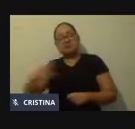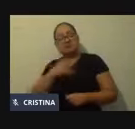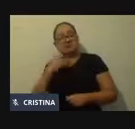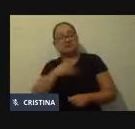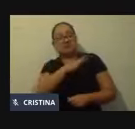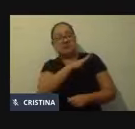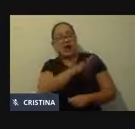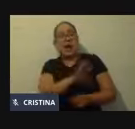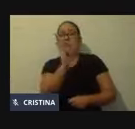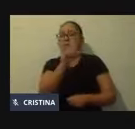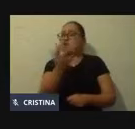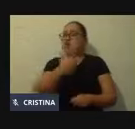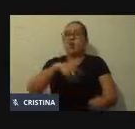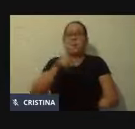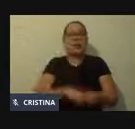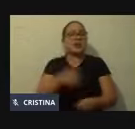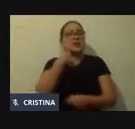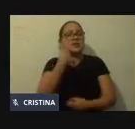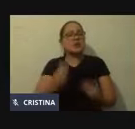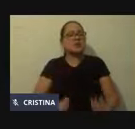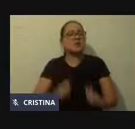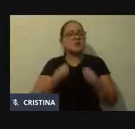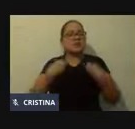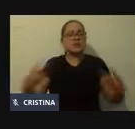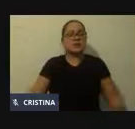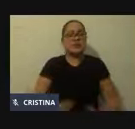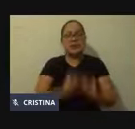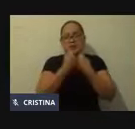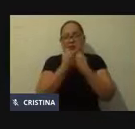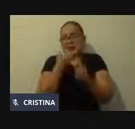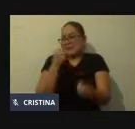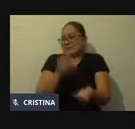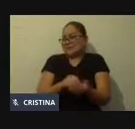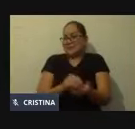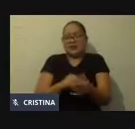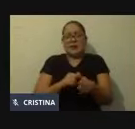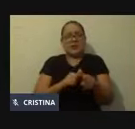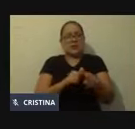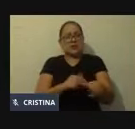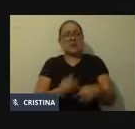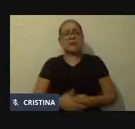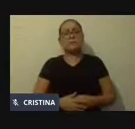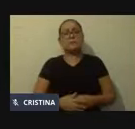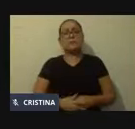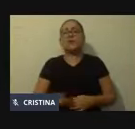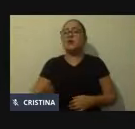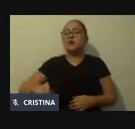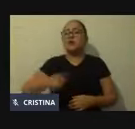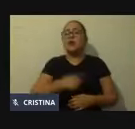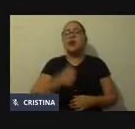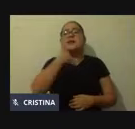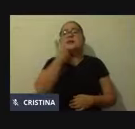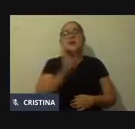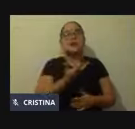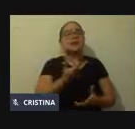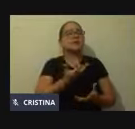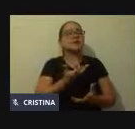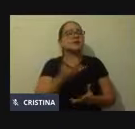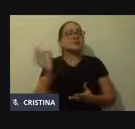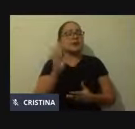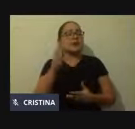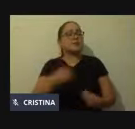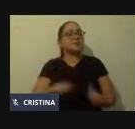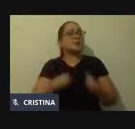Es como el instinto primario hasta de un bebé, preservar la vida. O sea, y vamos a luchar con uñas y dientes si nuestra vida está en peligro,